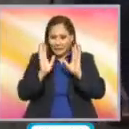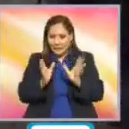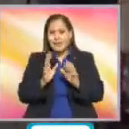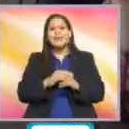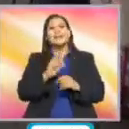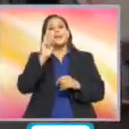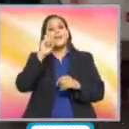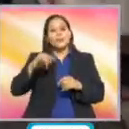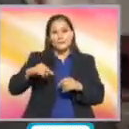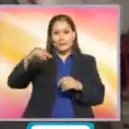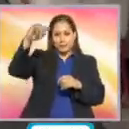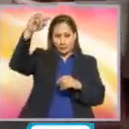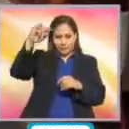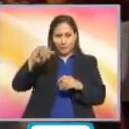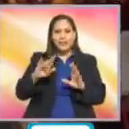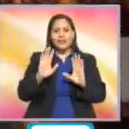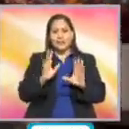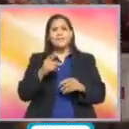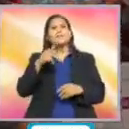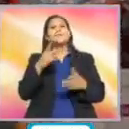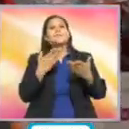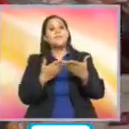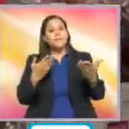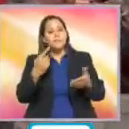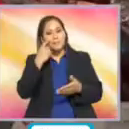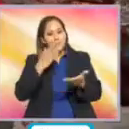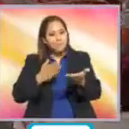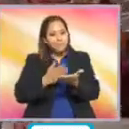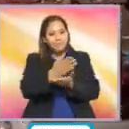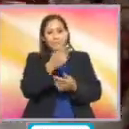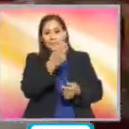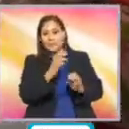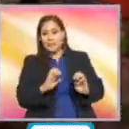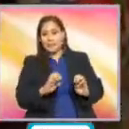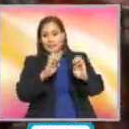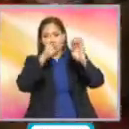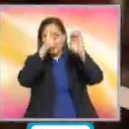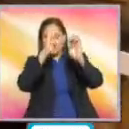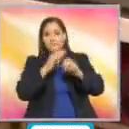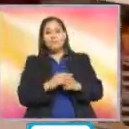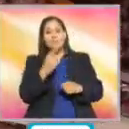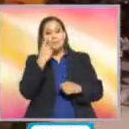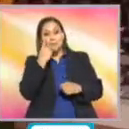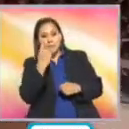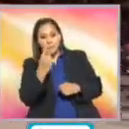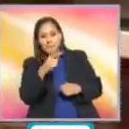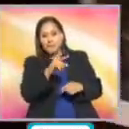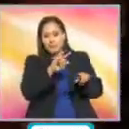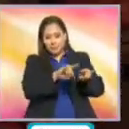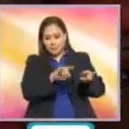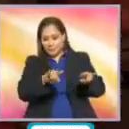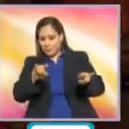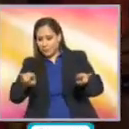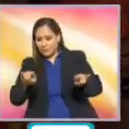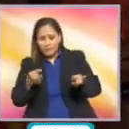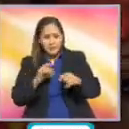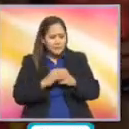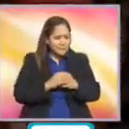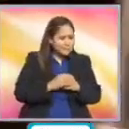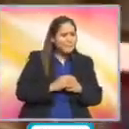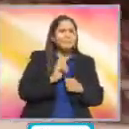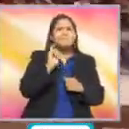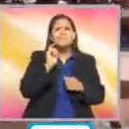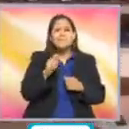el elevador, pero ahora mire, vamos a entrar a este edificio, miren, ¿qué encontraremos